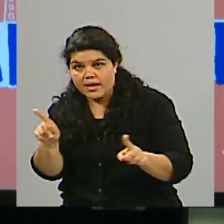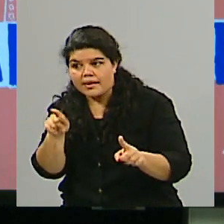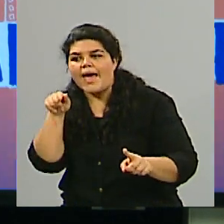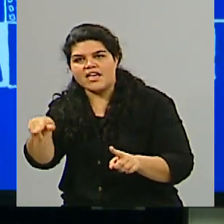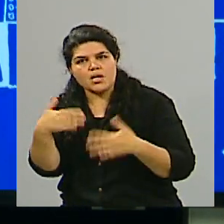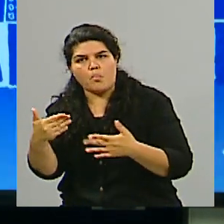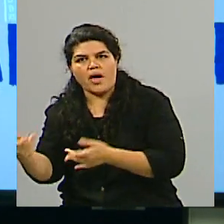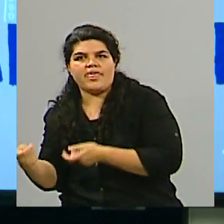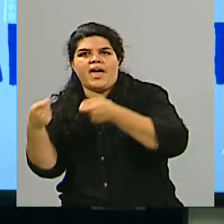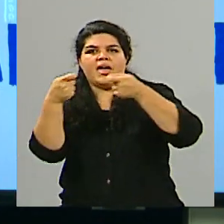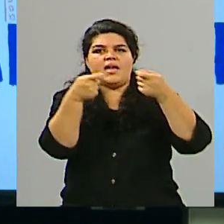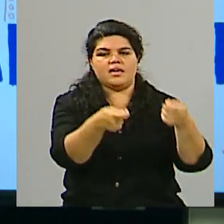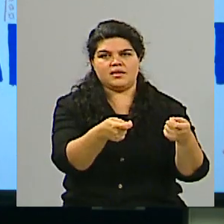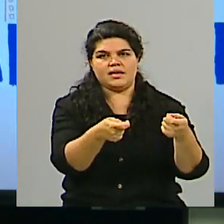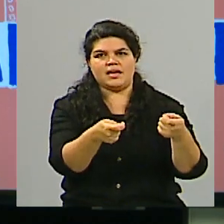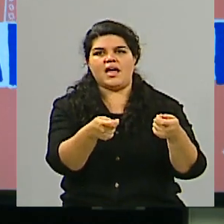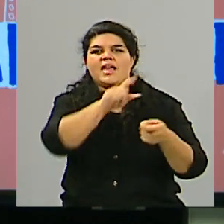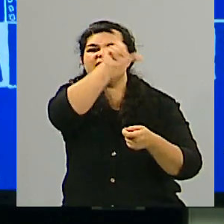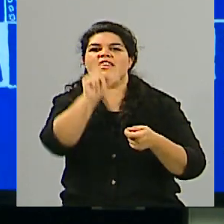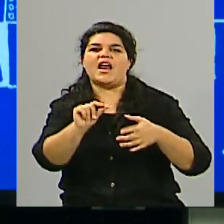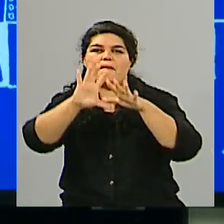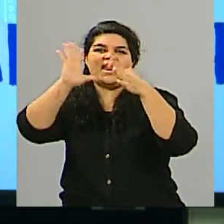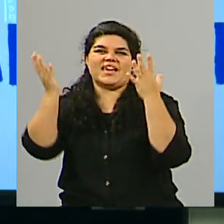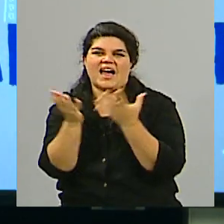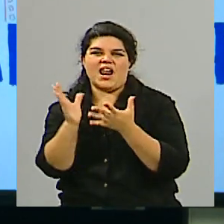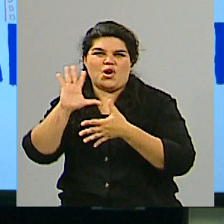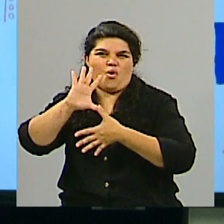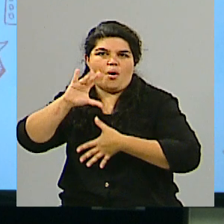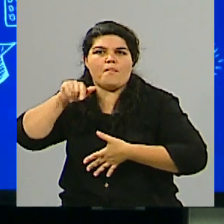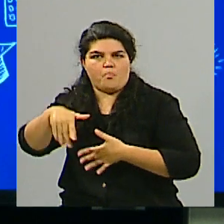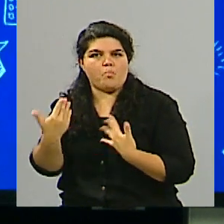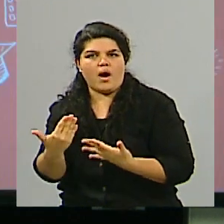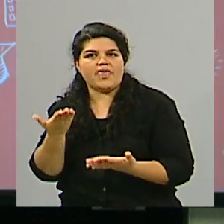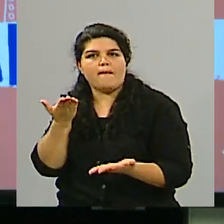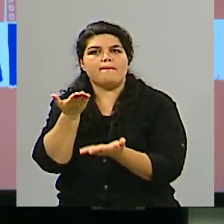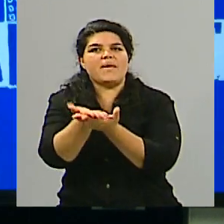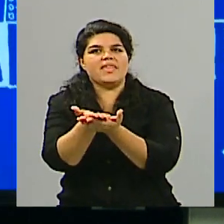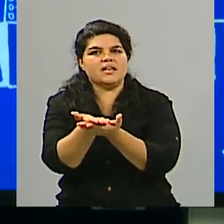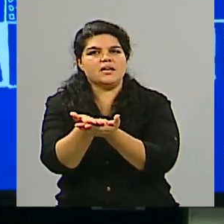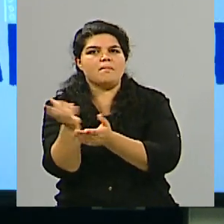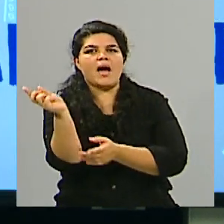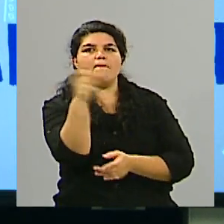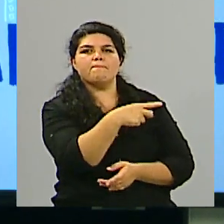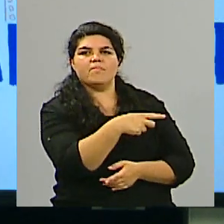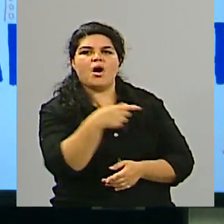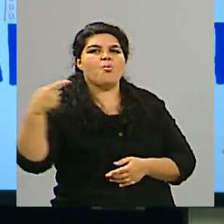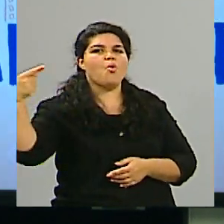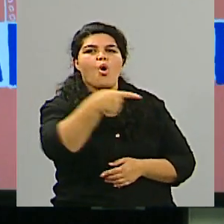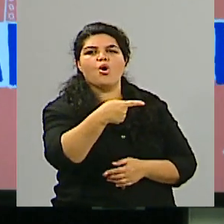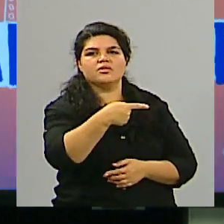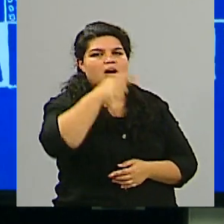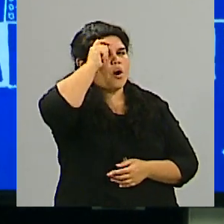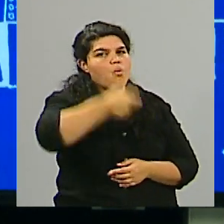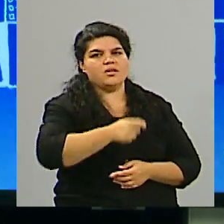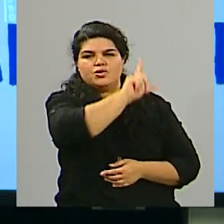puede acudir a la instancia del sistema interamericano para que declaren la responsabilidad del Estado. ¿Y qué pasa? En